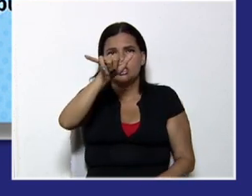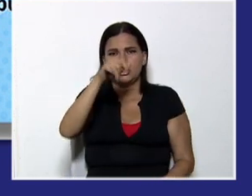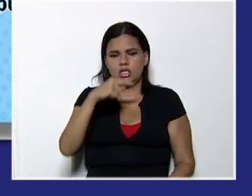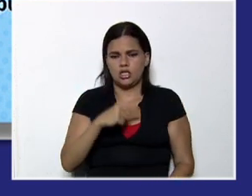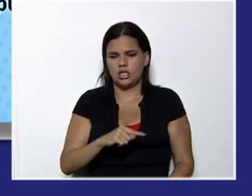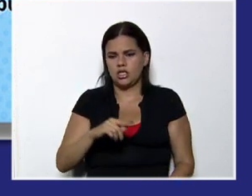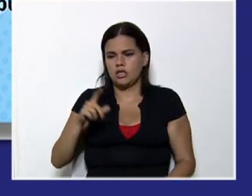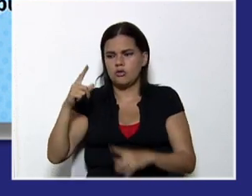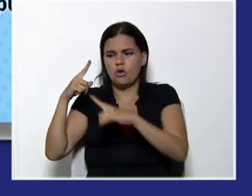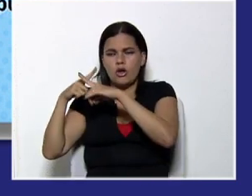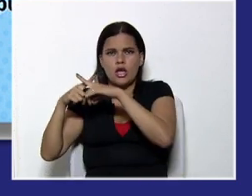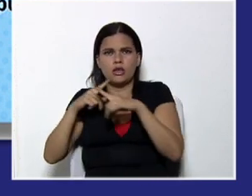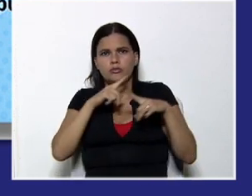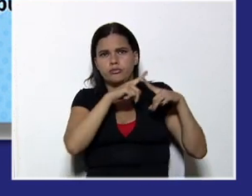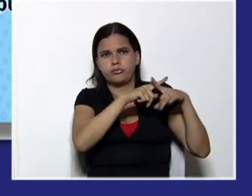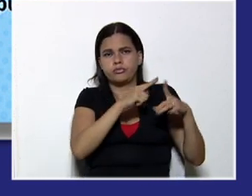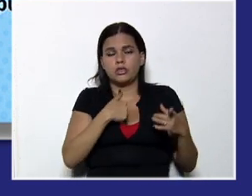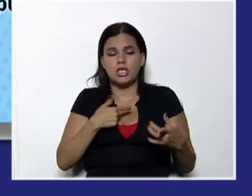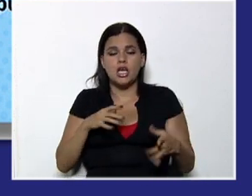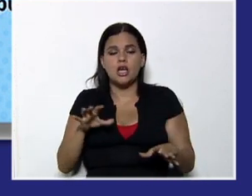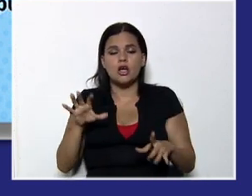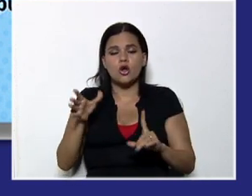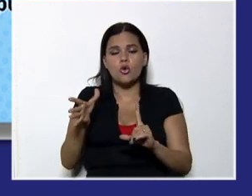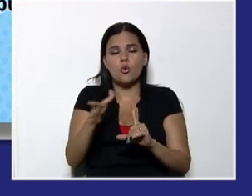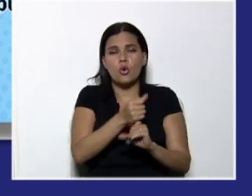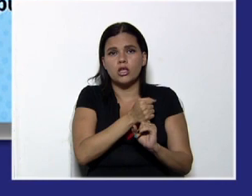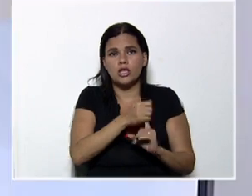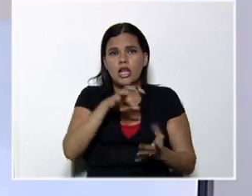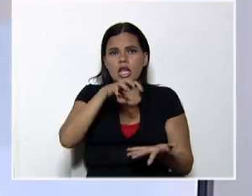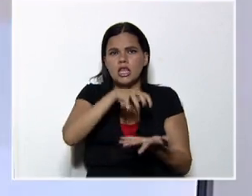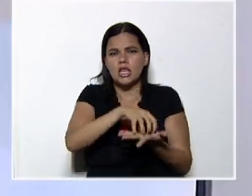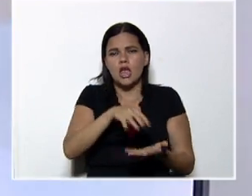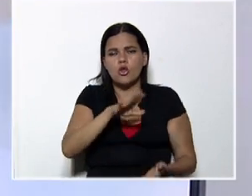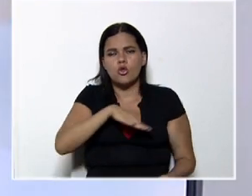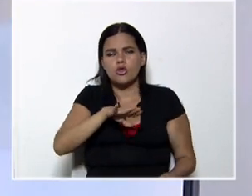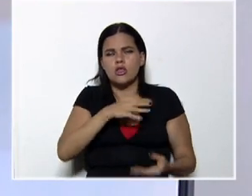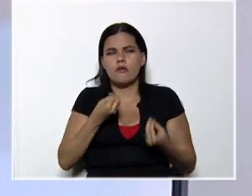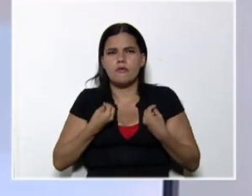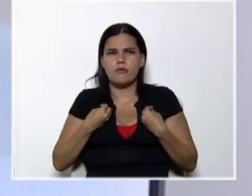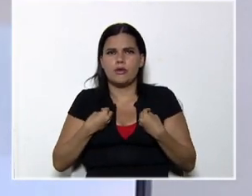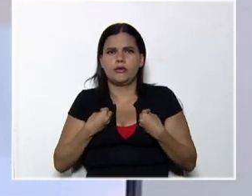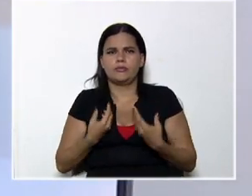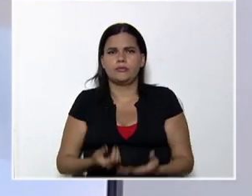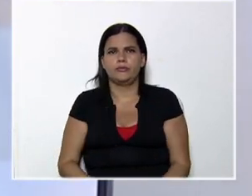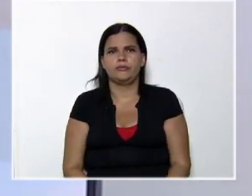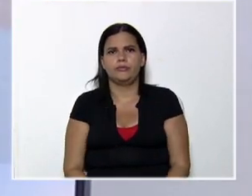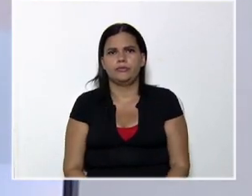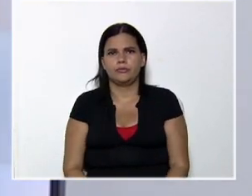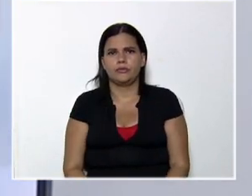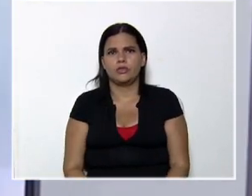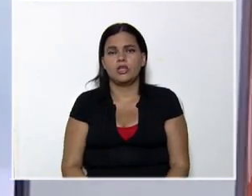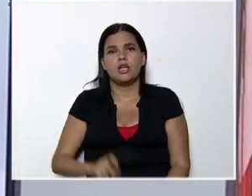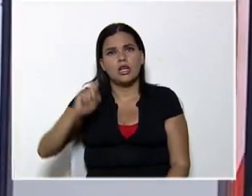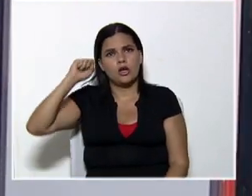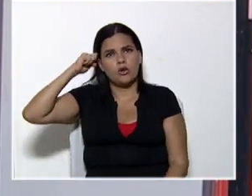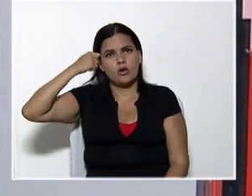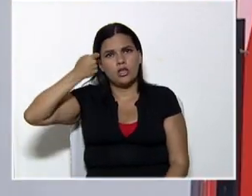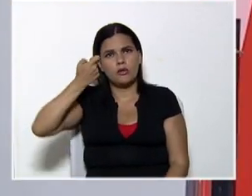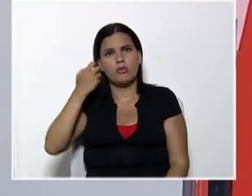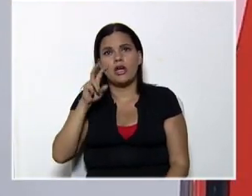vives, el par ordenado y el punto que le corresponde. Recordemos que el par ordenado se representa de esta